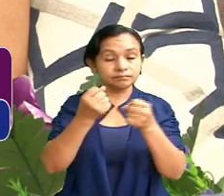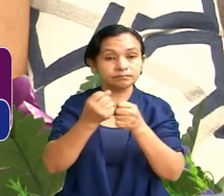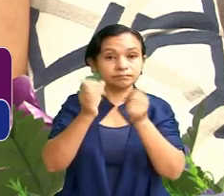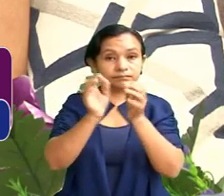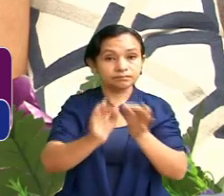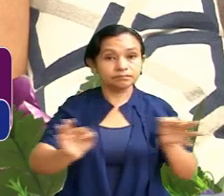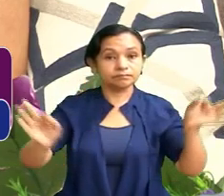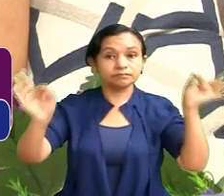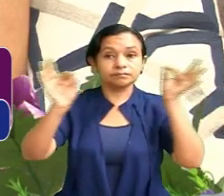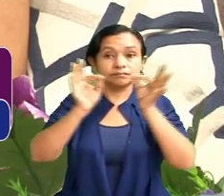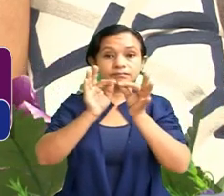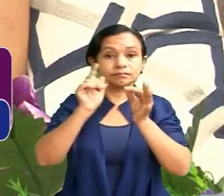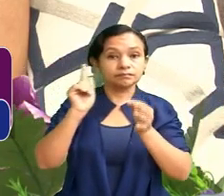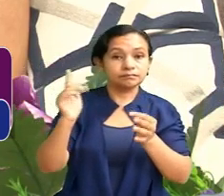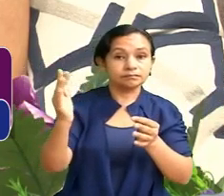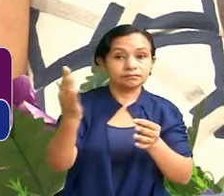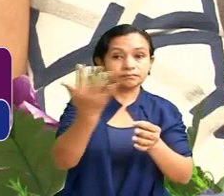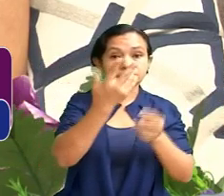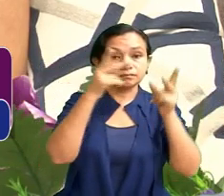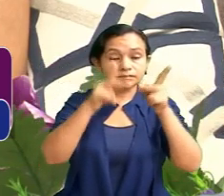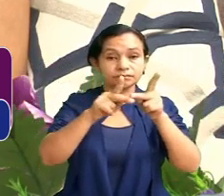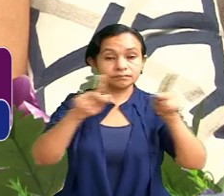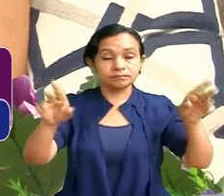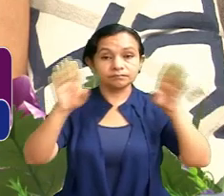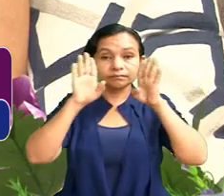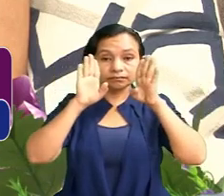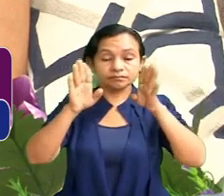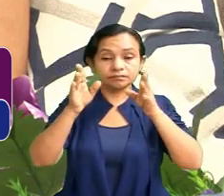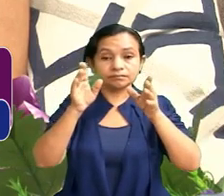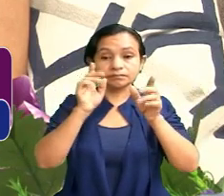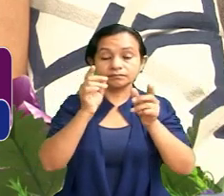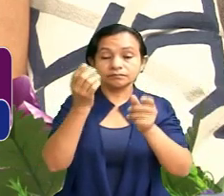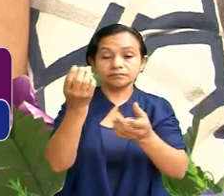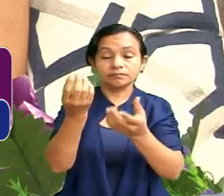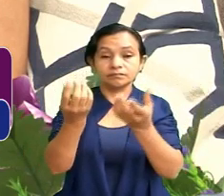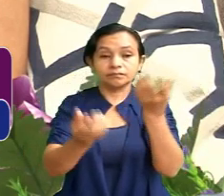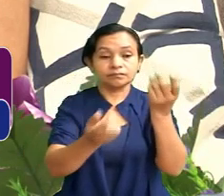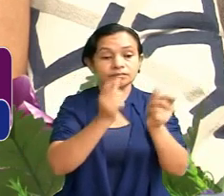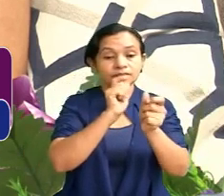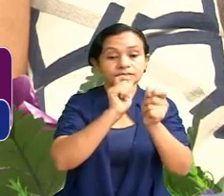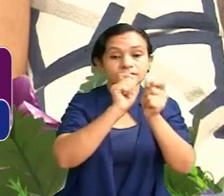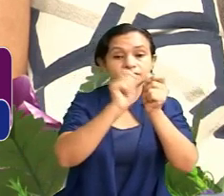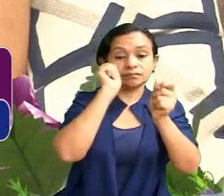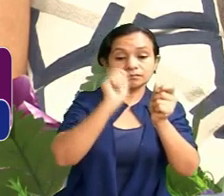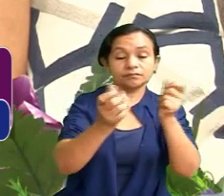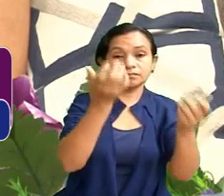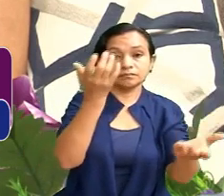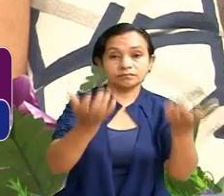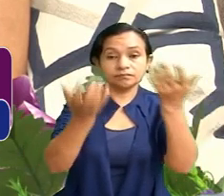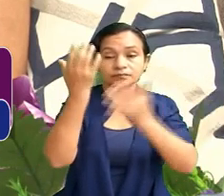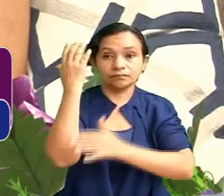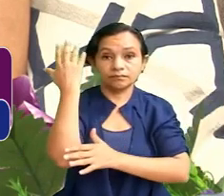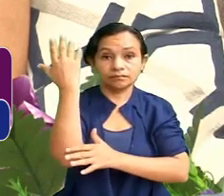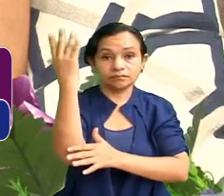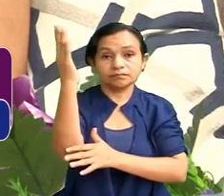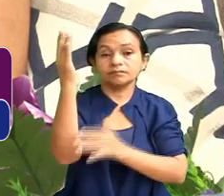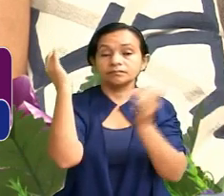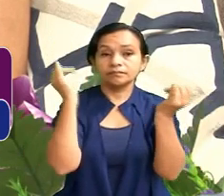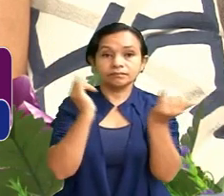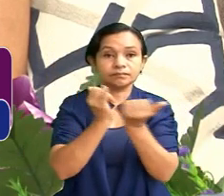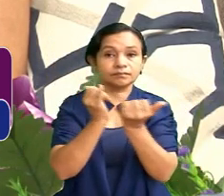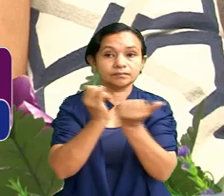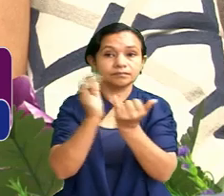relevantes es todo lo que tiene que ver con el plan de prevención y control de incendios forestales y agropecuarios al mismo tiempo